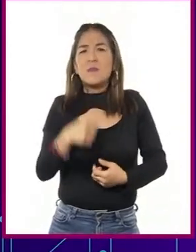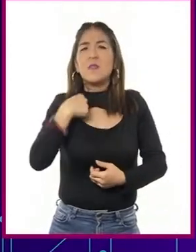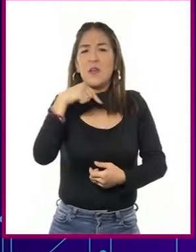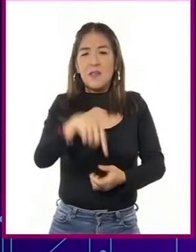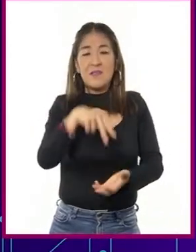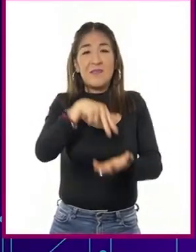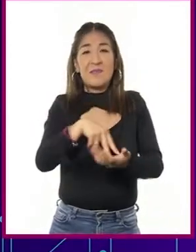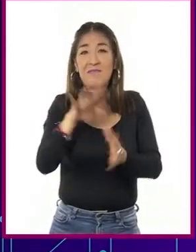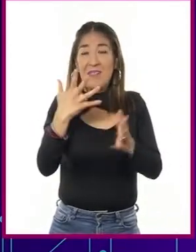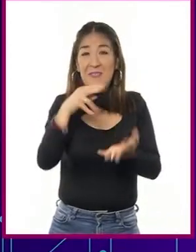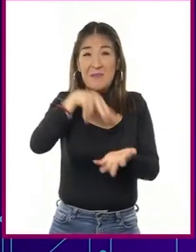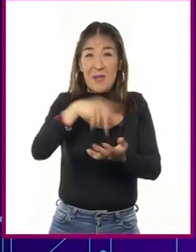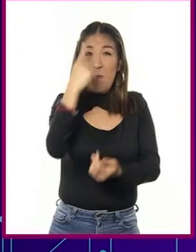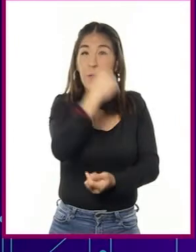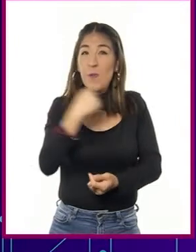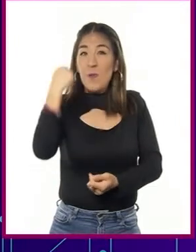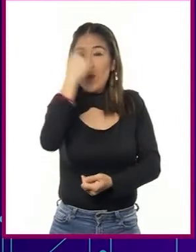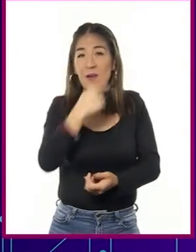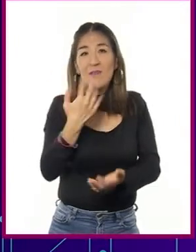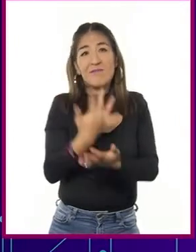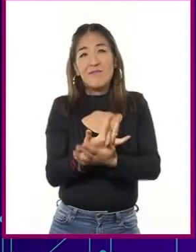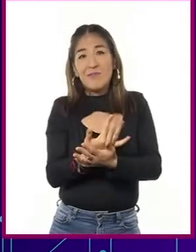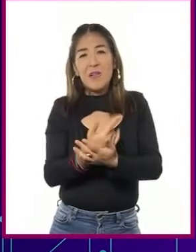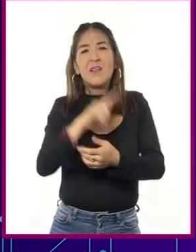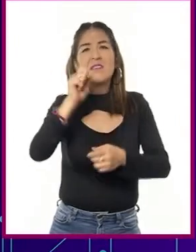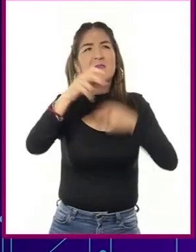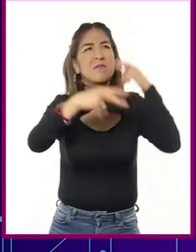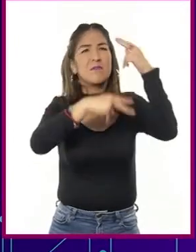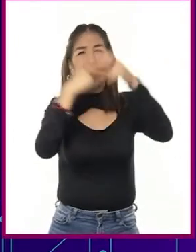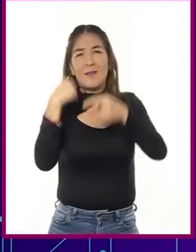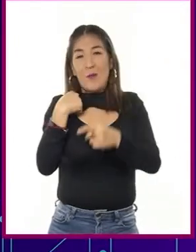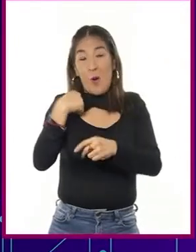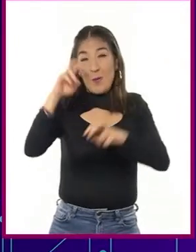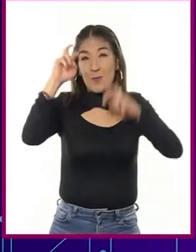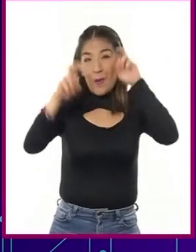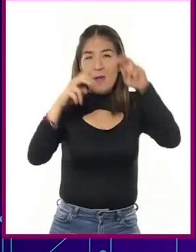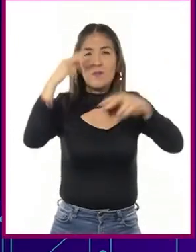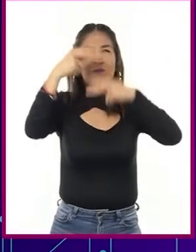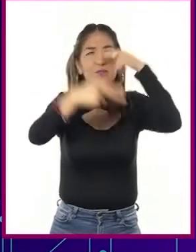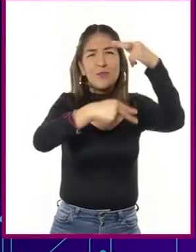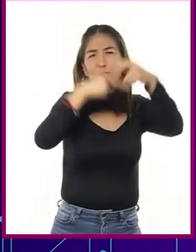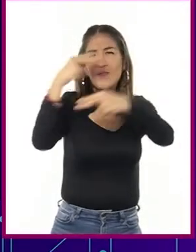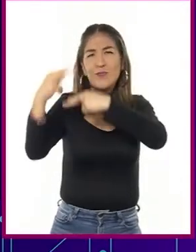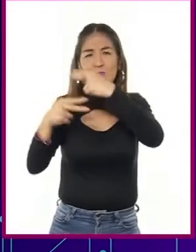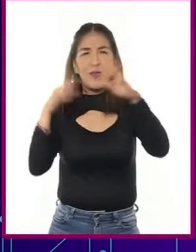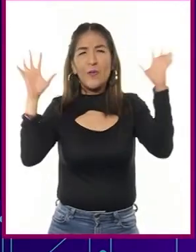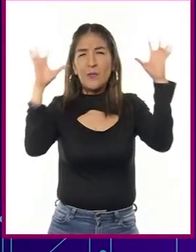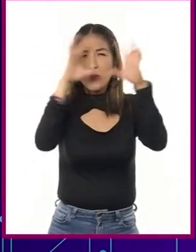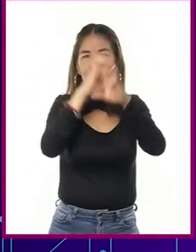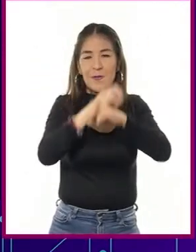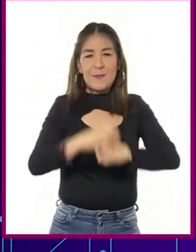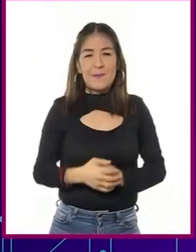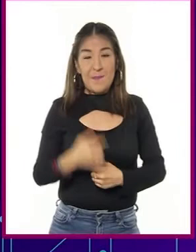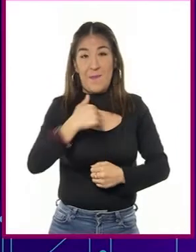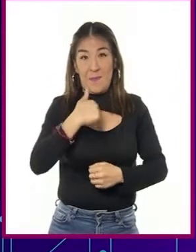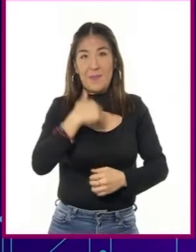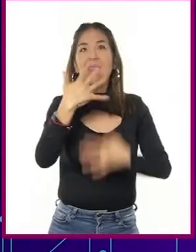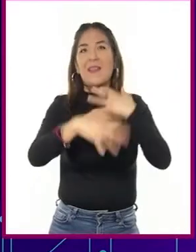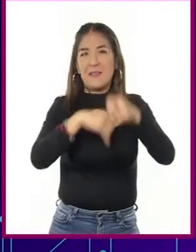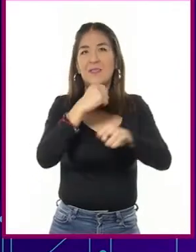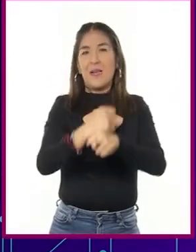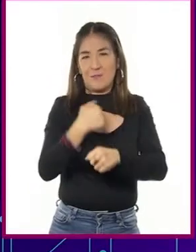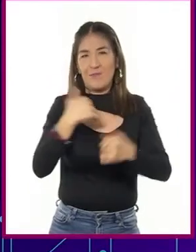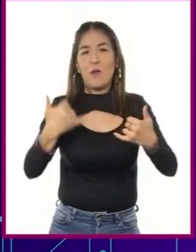una hora más o menos, porque todo estaba nublado a mi alrededor. Tenía 15 años, estaba en una fiesta y solo vi a un